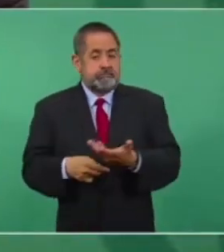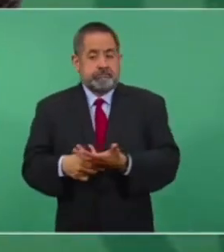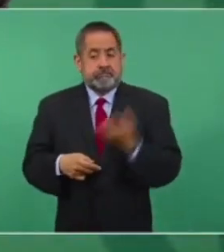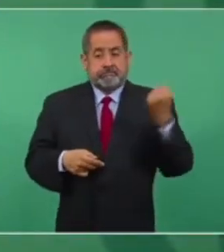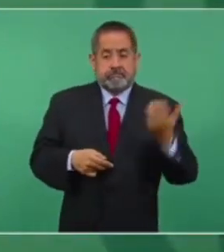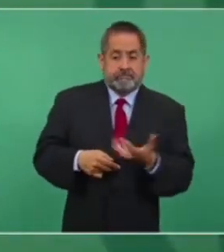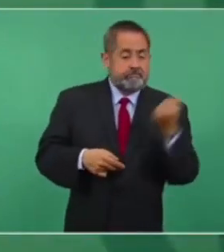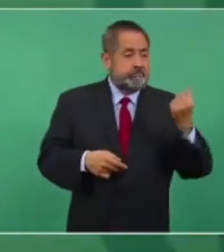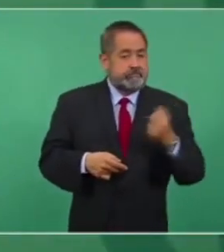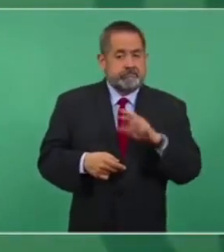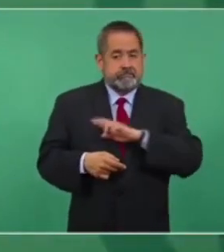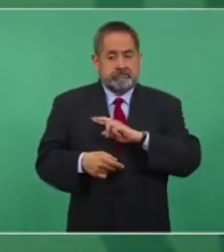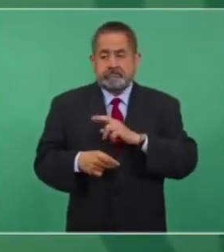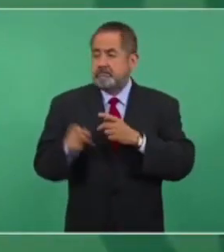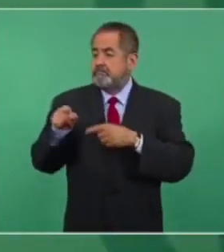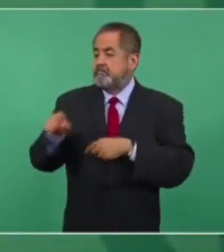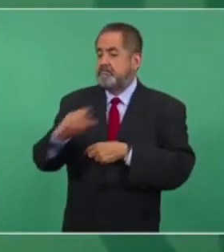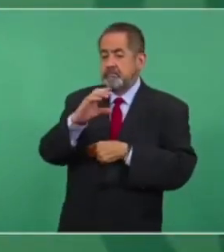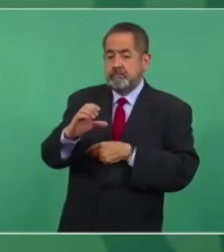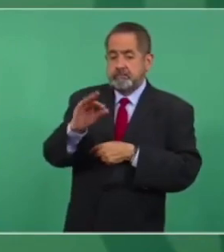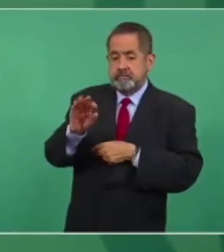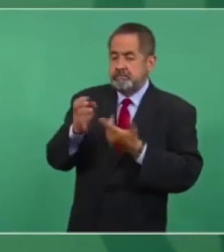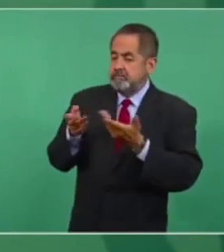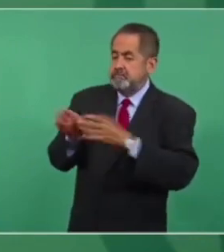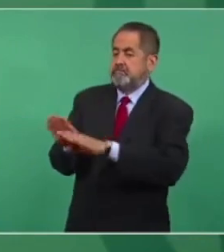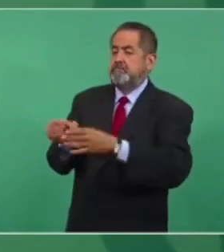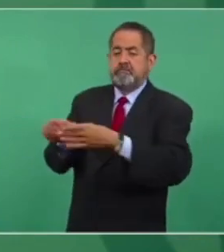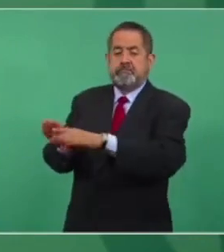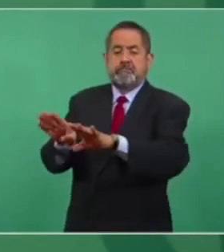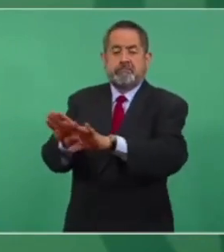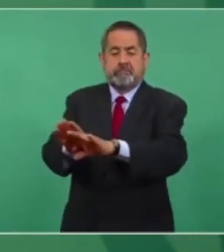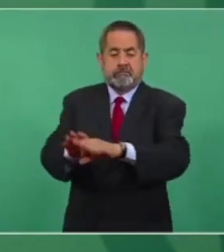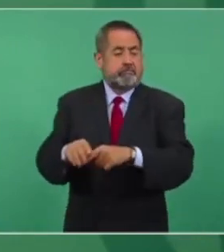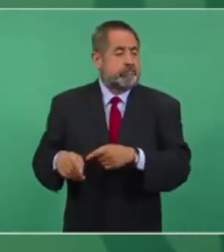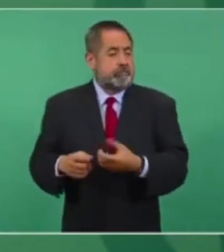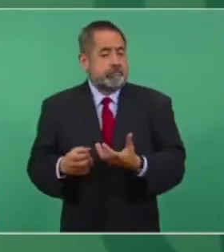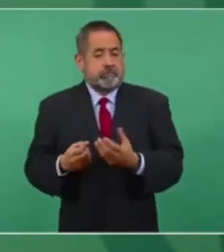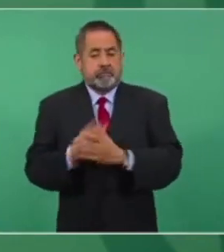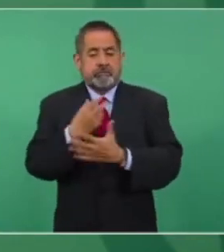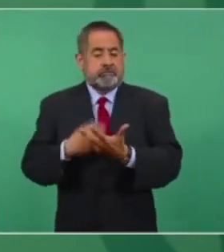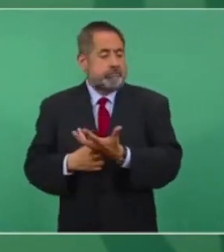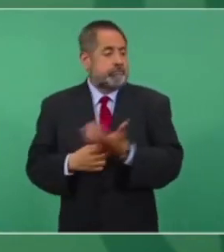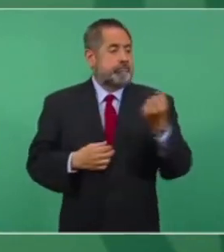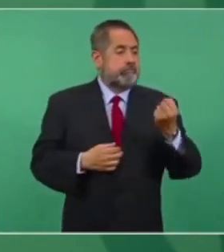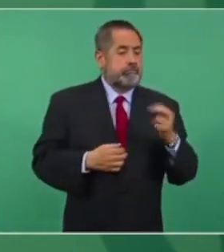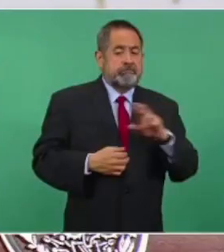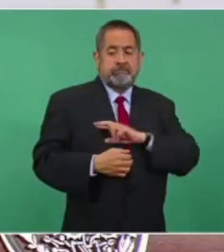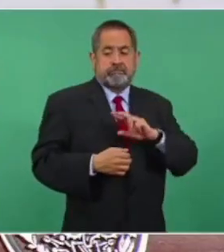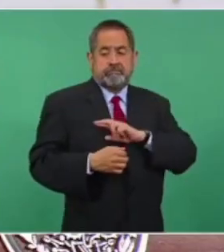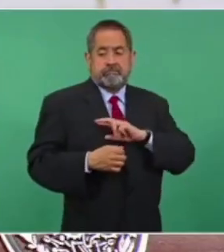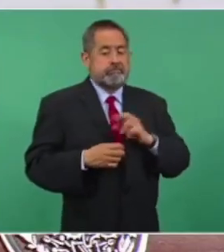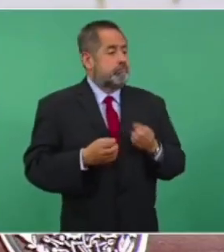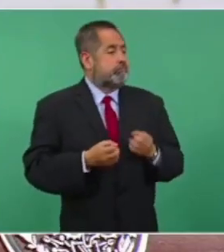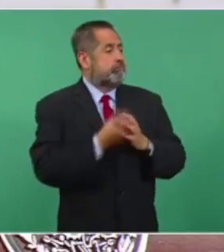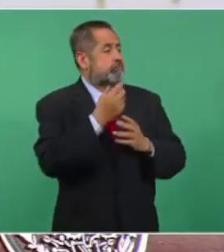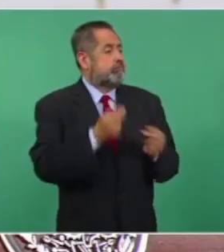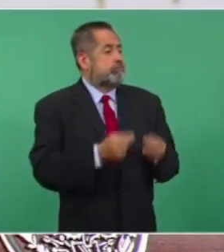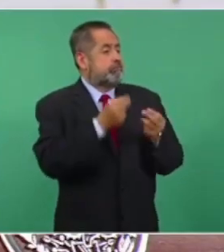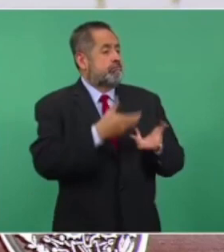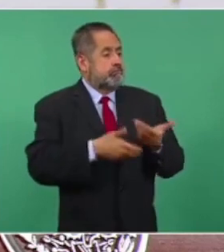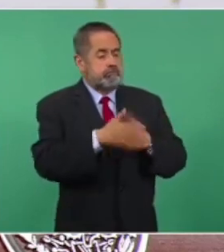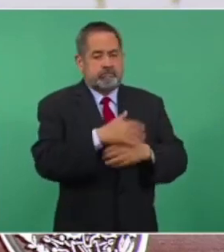Y empezaron a cerrar plantas de la Comisión Federal de Electricidad, y lo que buscaban, y